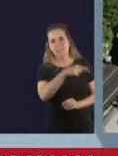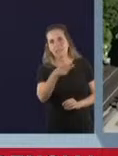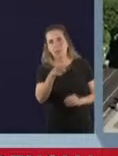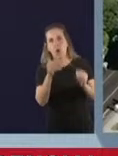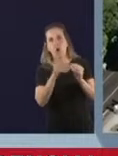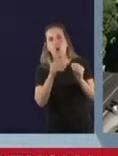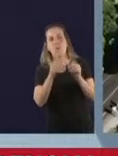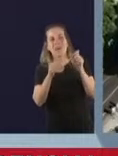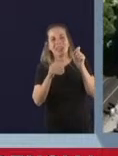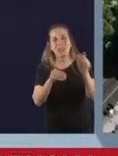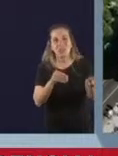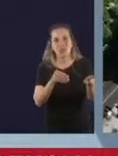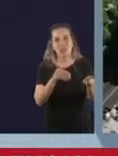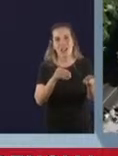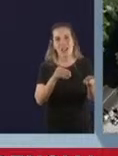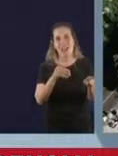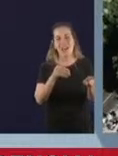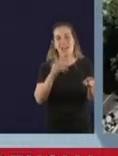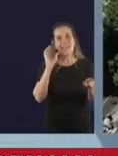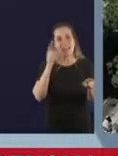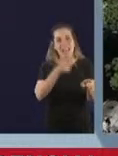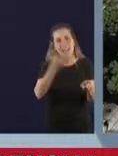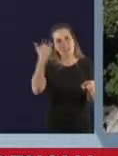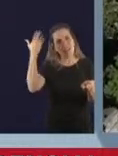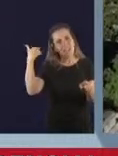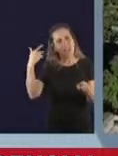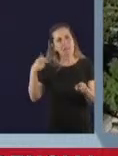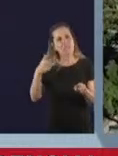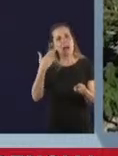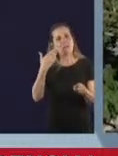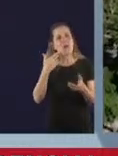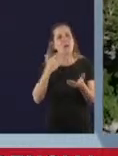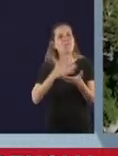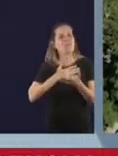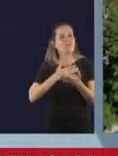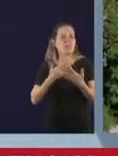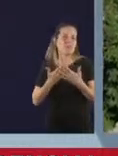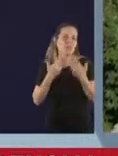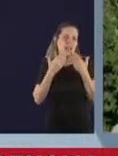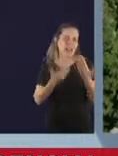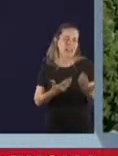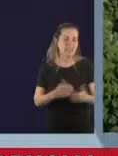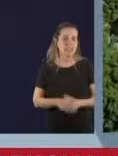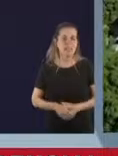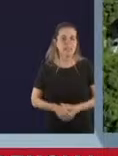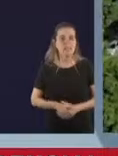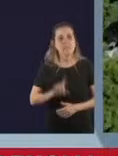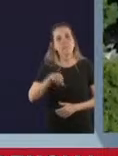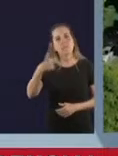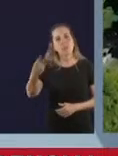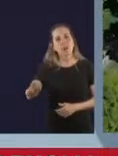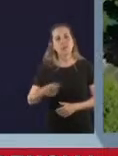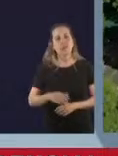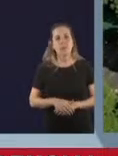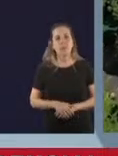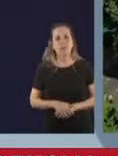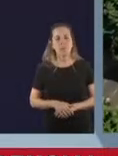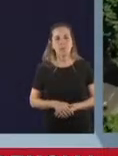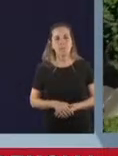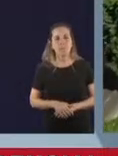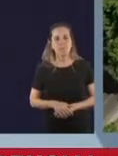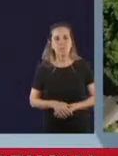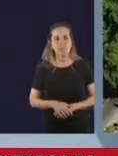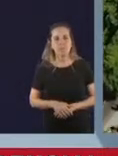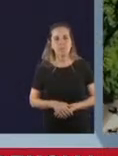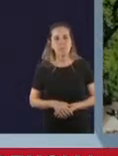tuya de FM la patriada que ayer habló muy bien de mí así que agradezco mucho también el comentario Sí sí